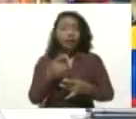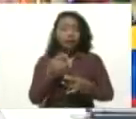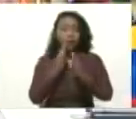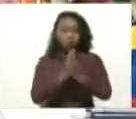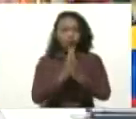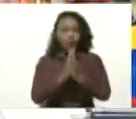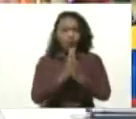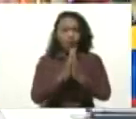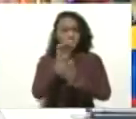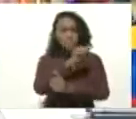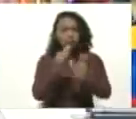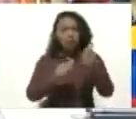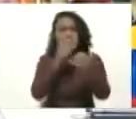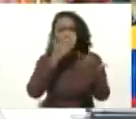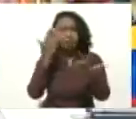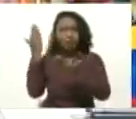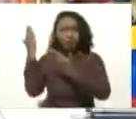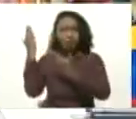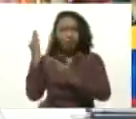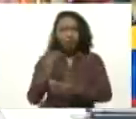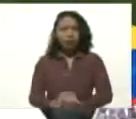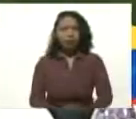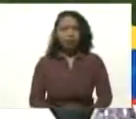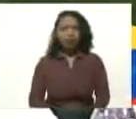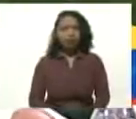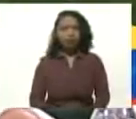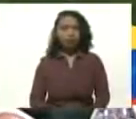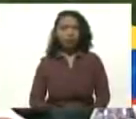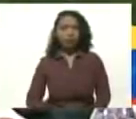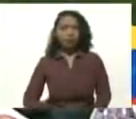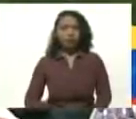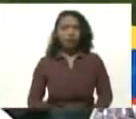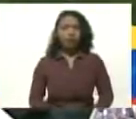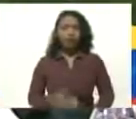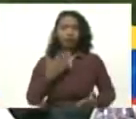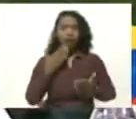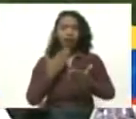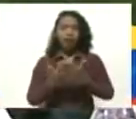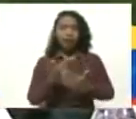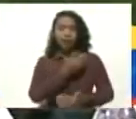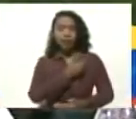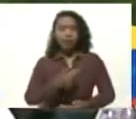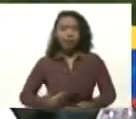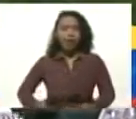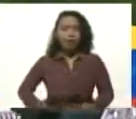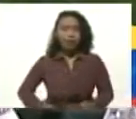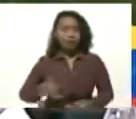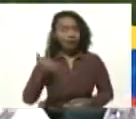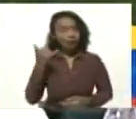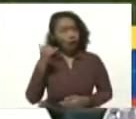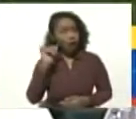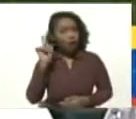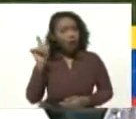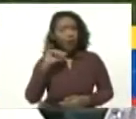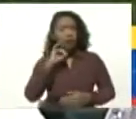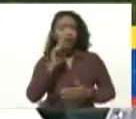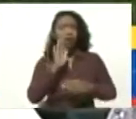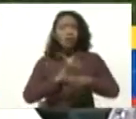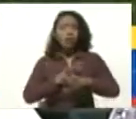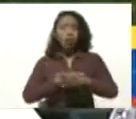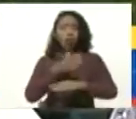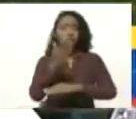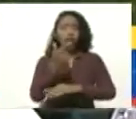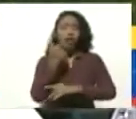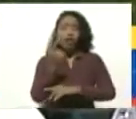favor, vicepresidenta ejecutiva. Bueno, muchísimas gracias, presidente. En efecto, ese anuncio que usted hizo al